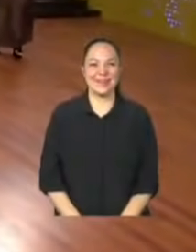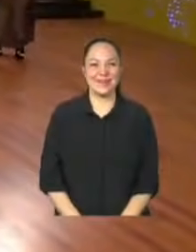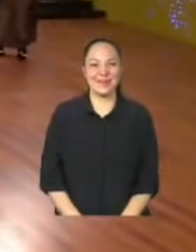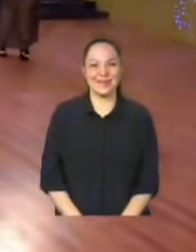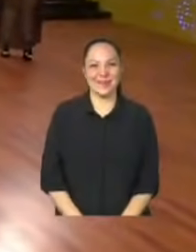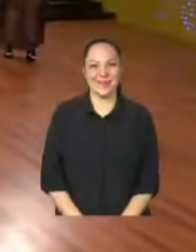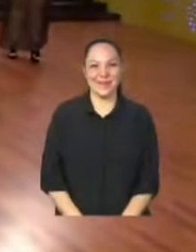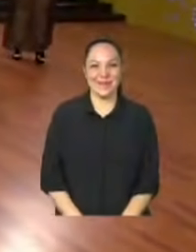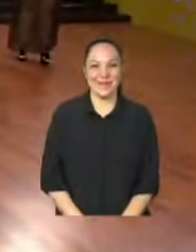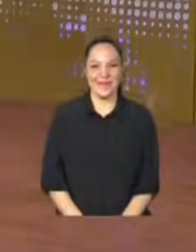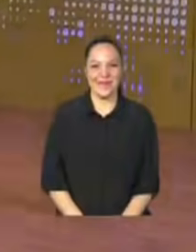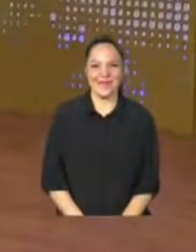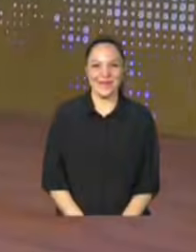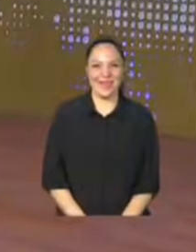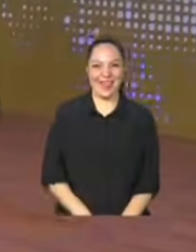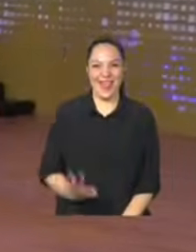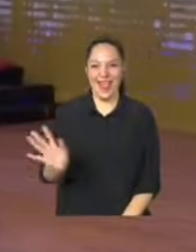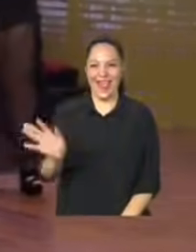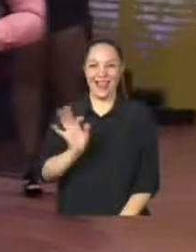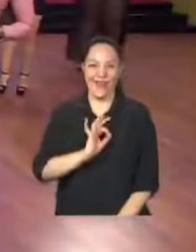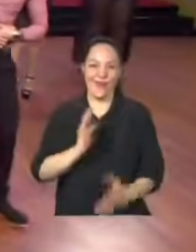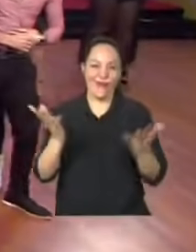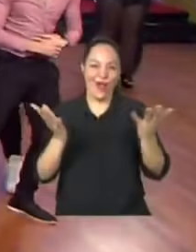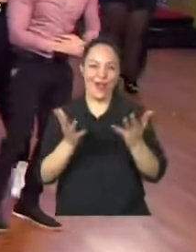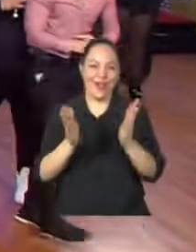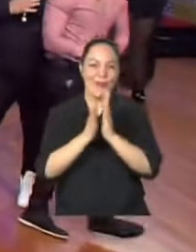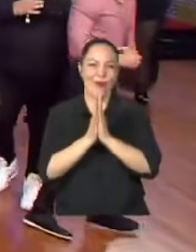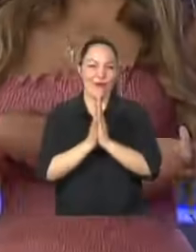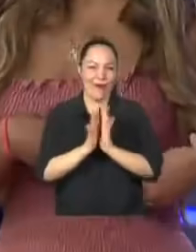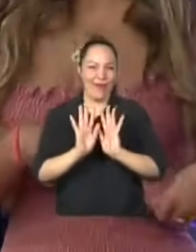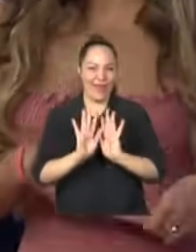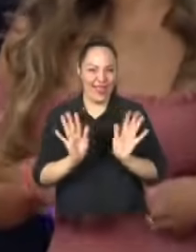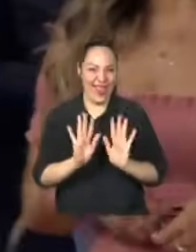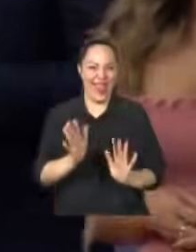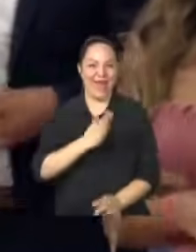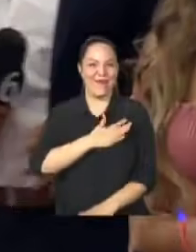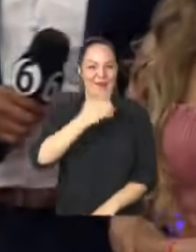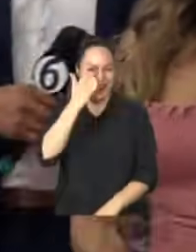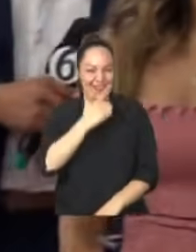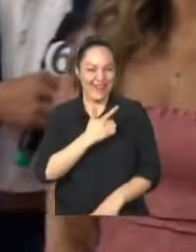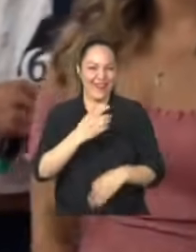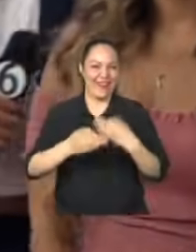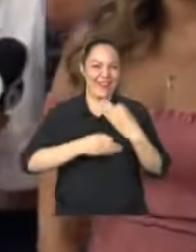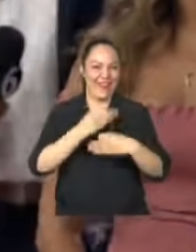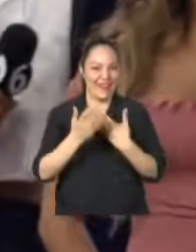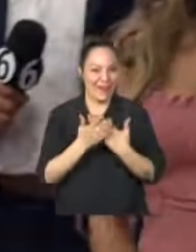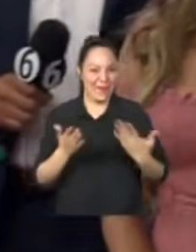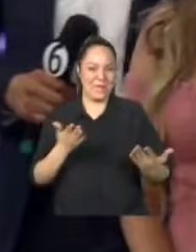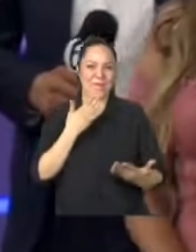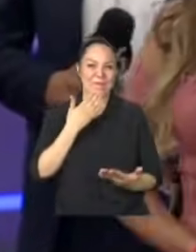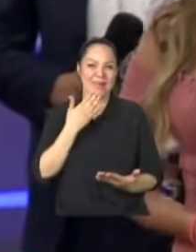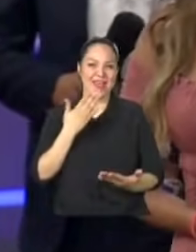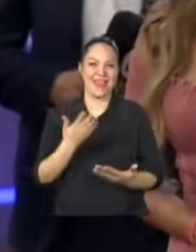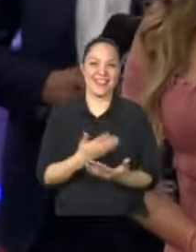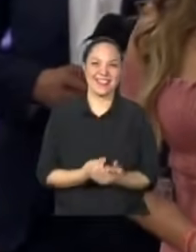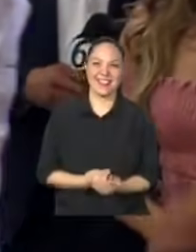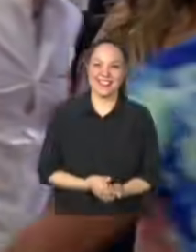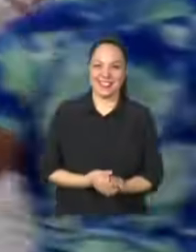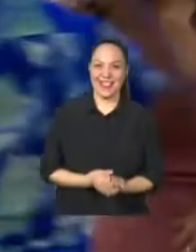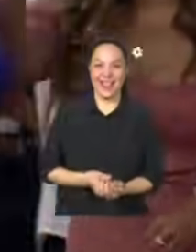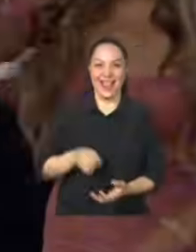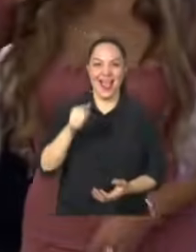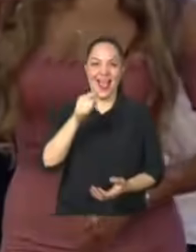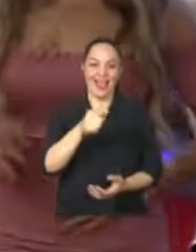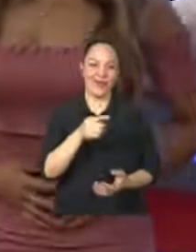Puede hacer esfuerzo, mi amor. Por favor, te cuido. Excelente, muchachos. Buenas noches. Me llega. Estoy alta y güera como te